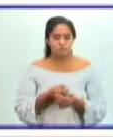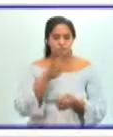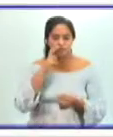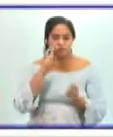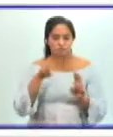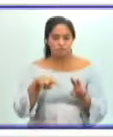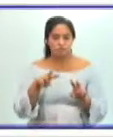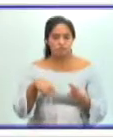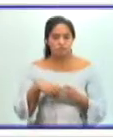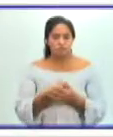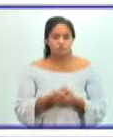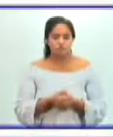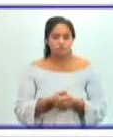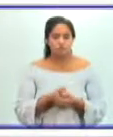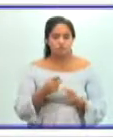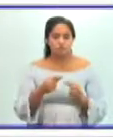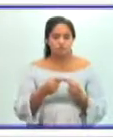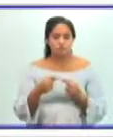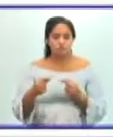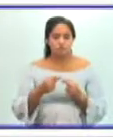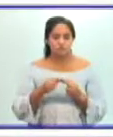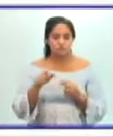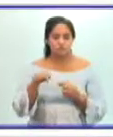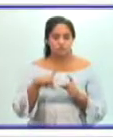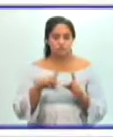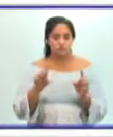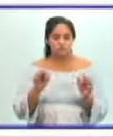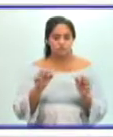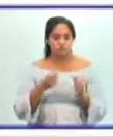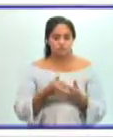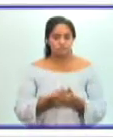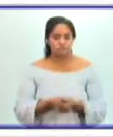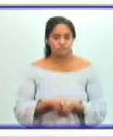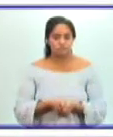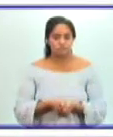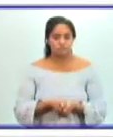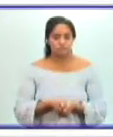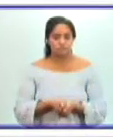las longitudes de este paralelogramo ABCD.